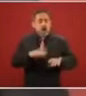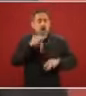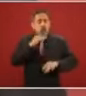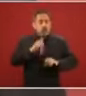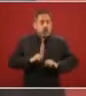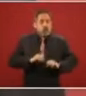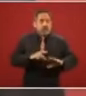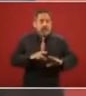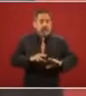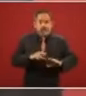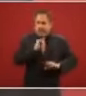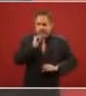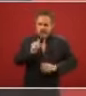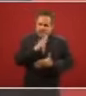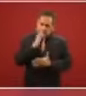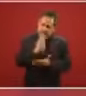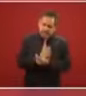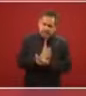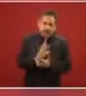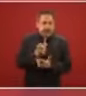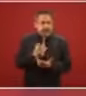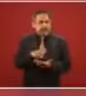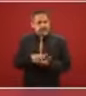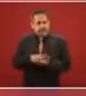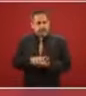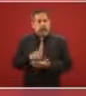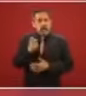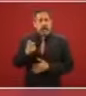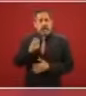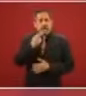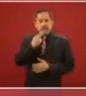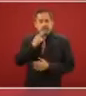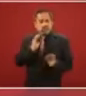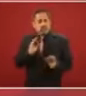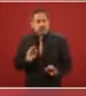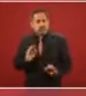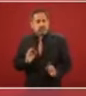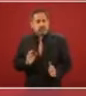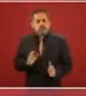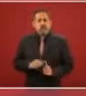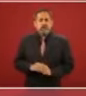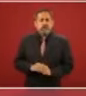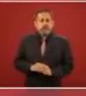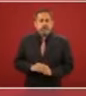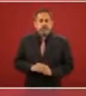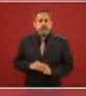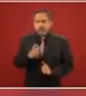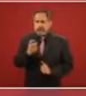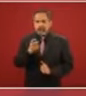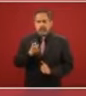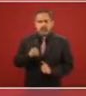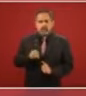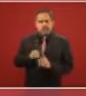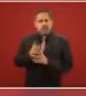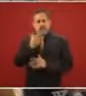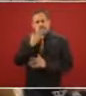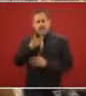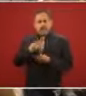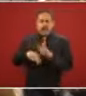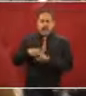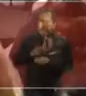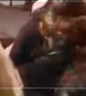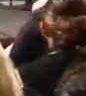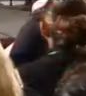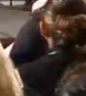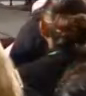corrupción y de que haya austeridad. Eso nos está